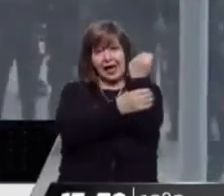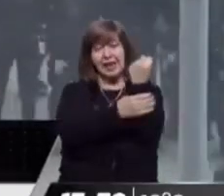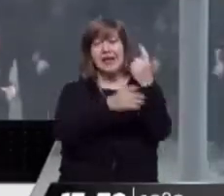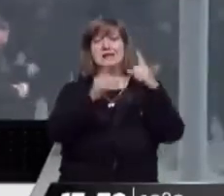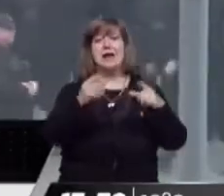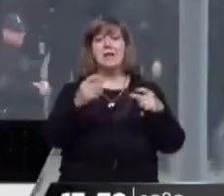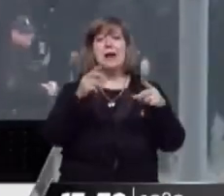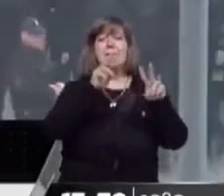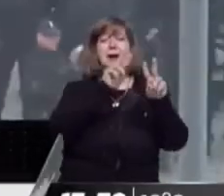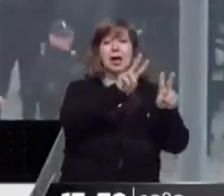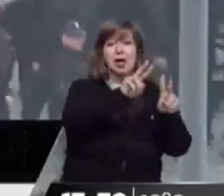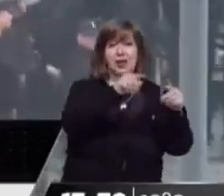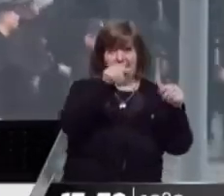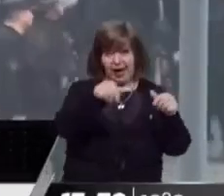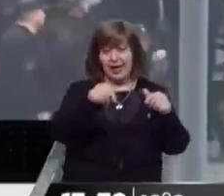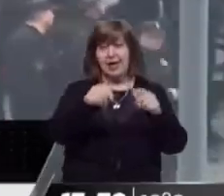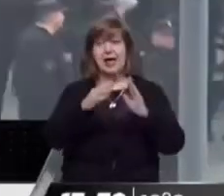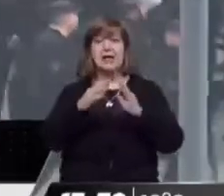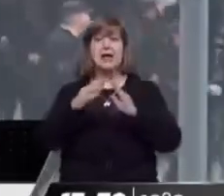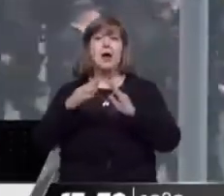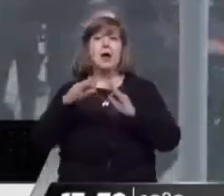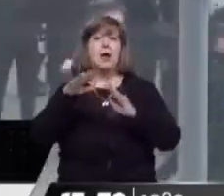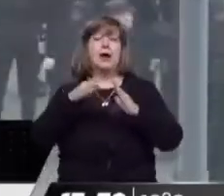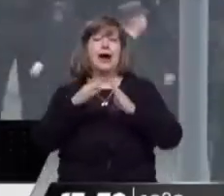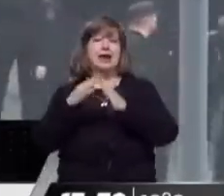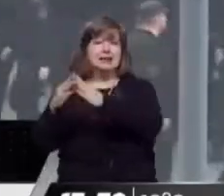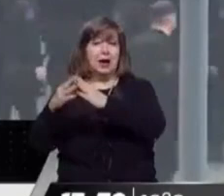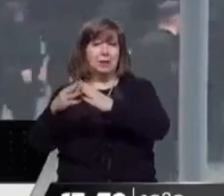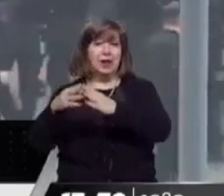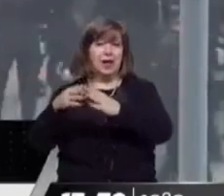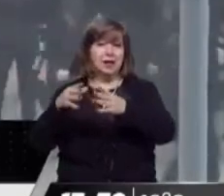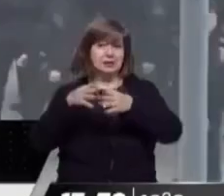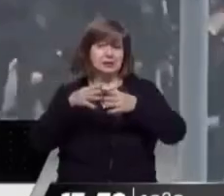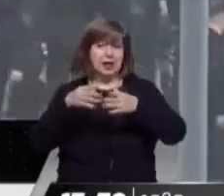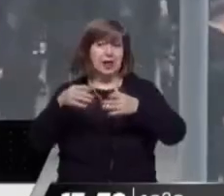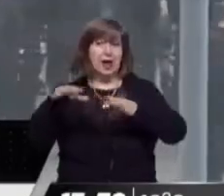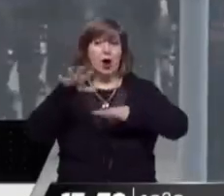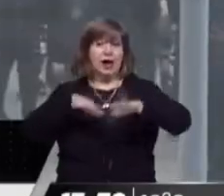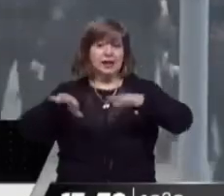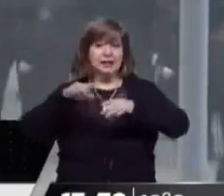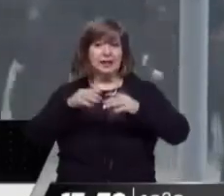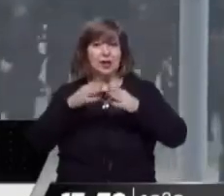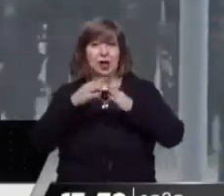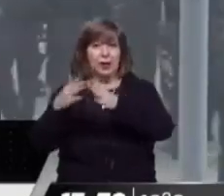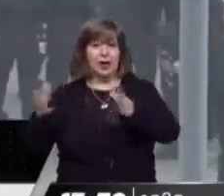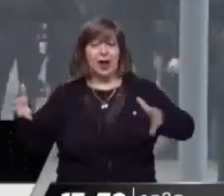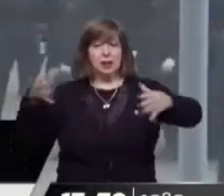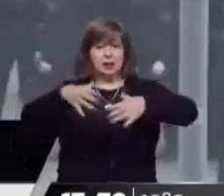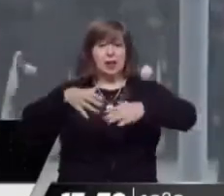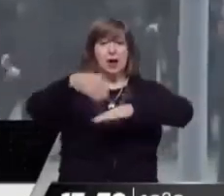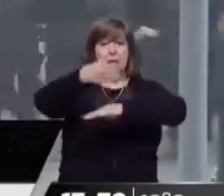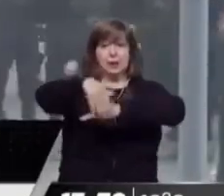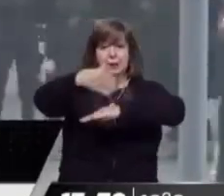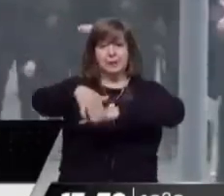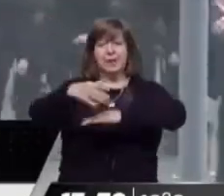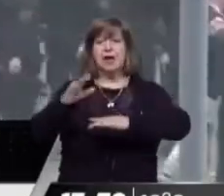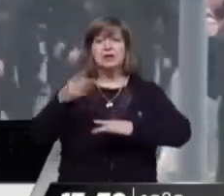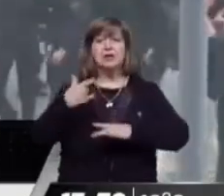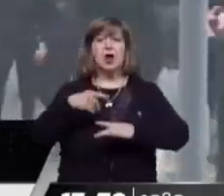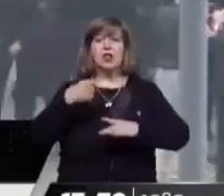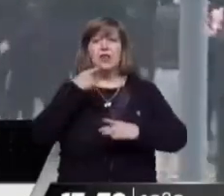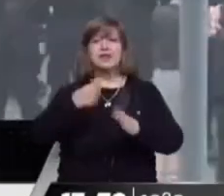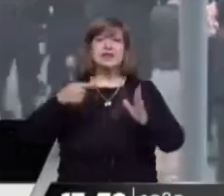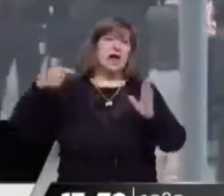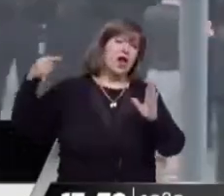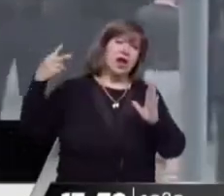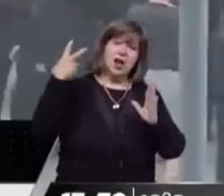humanos, asambleas barriales y sindicalistas que se manifiestan frente al Congreso. Están todos en rechazo a la ley